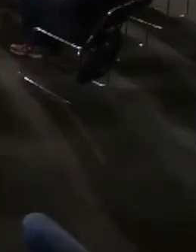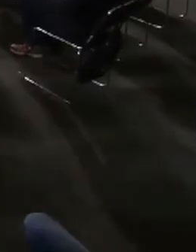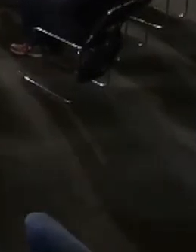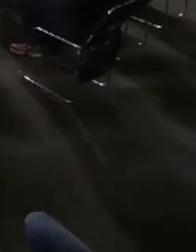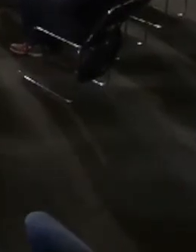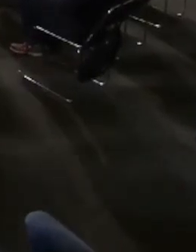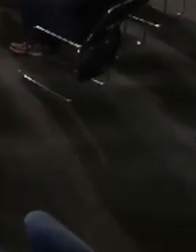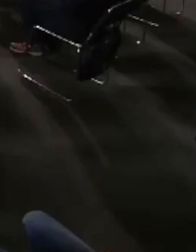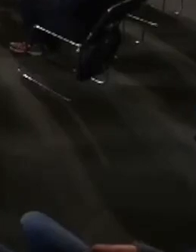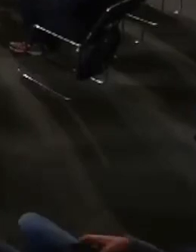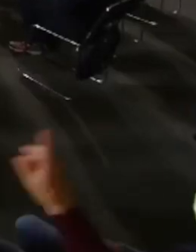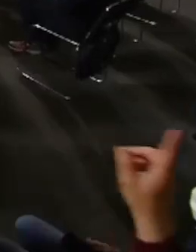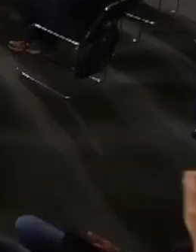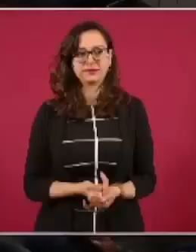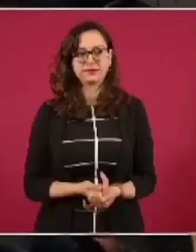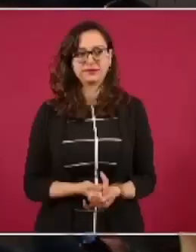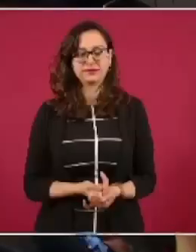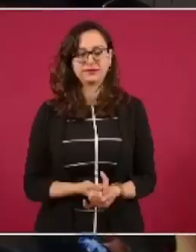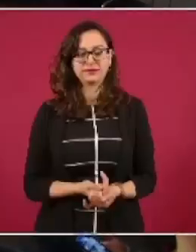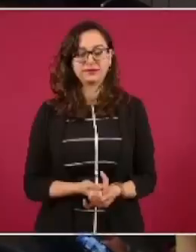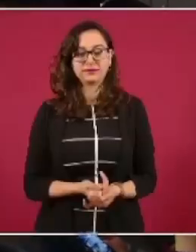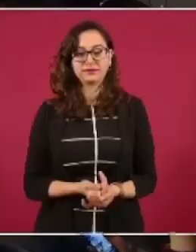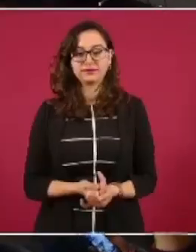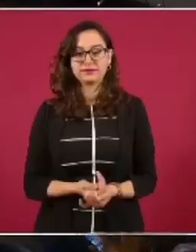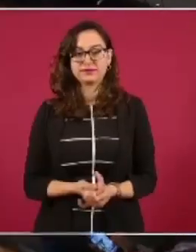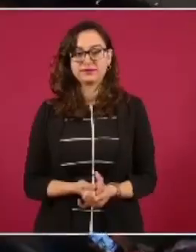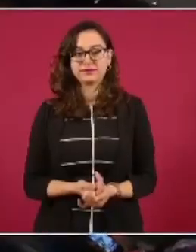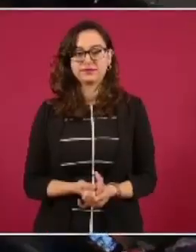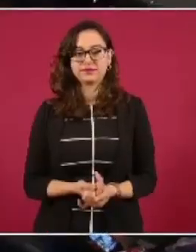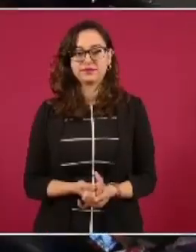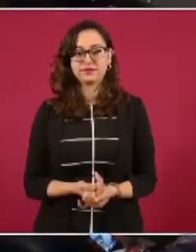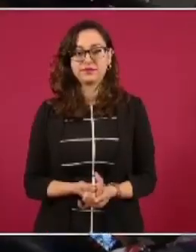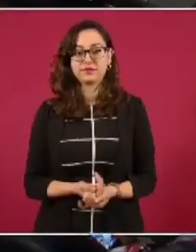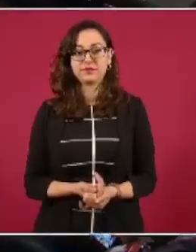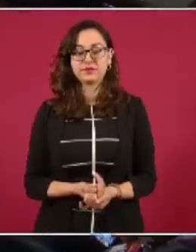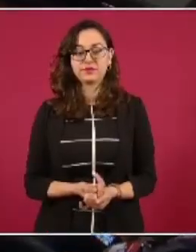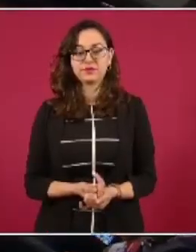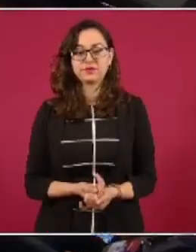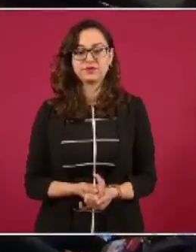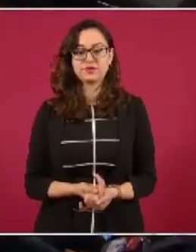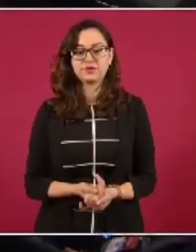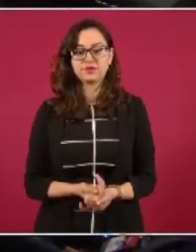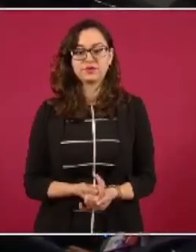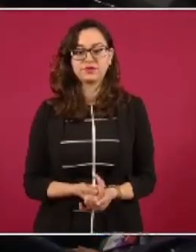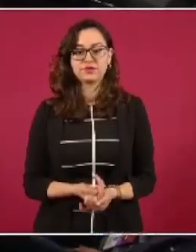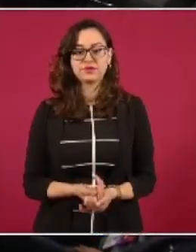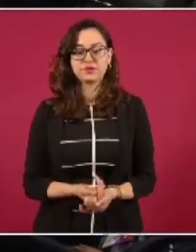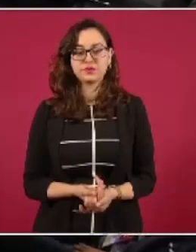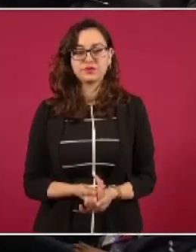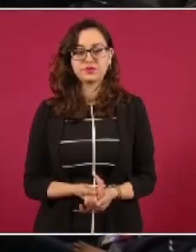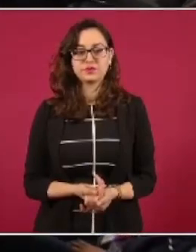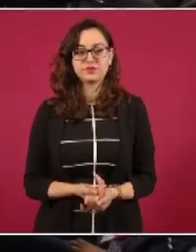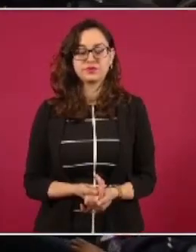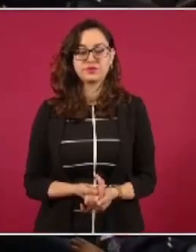¿Ya? Bueno, a ver, pongan los